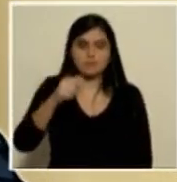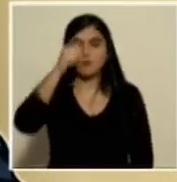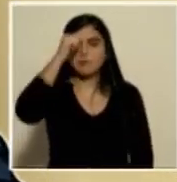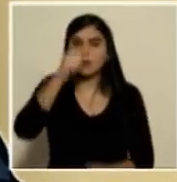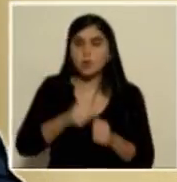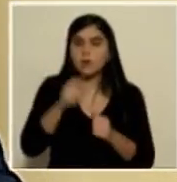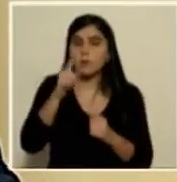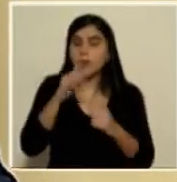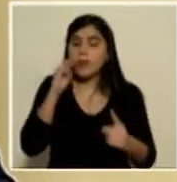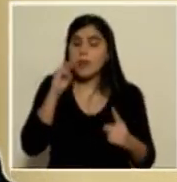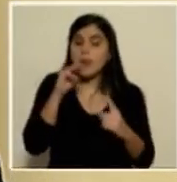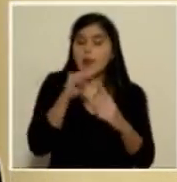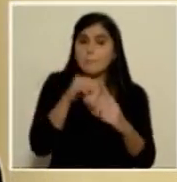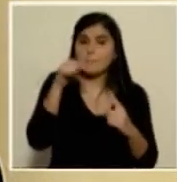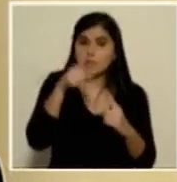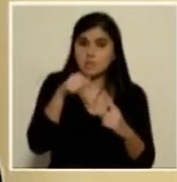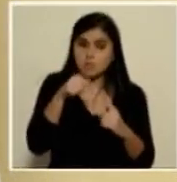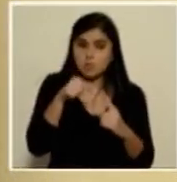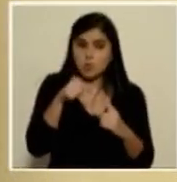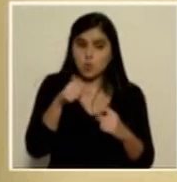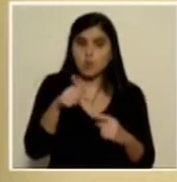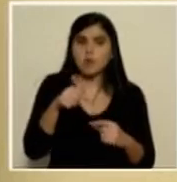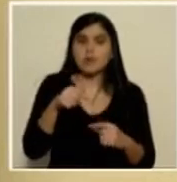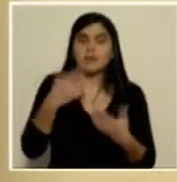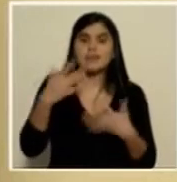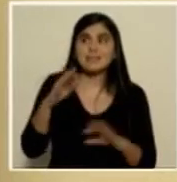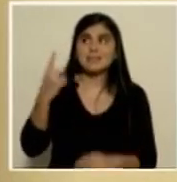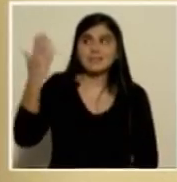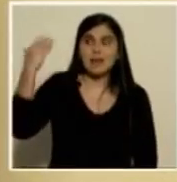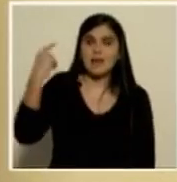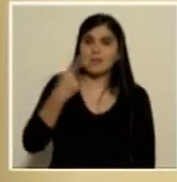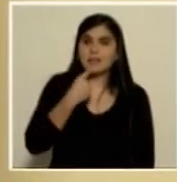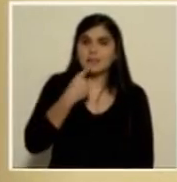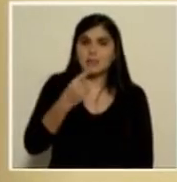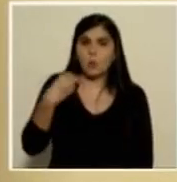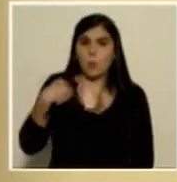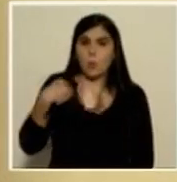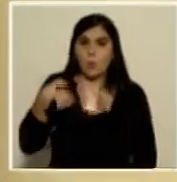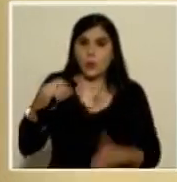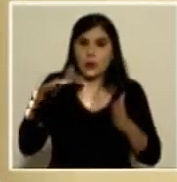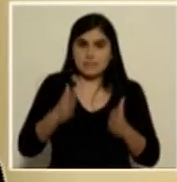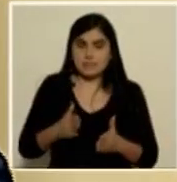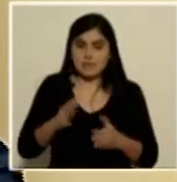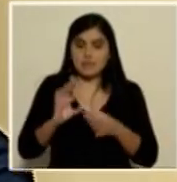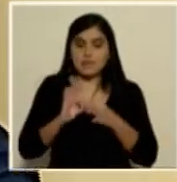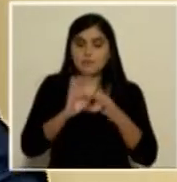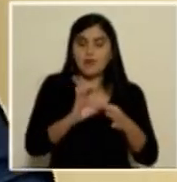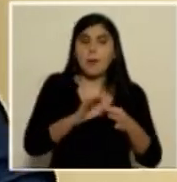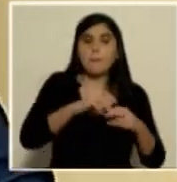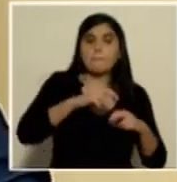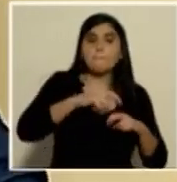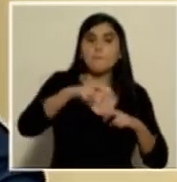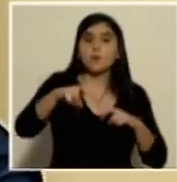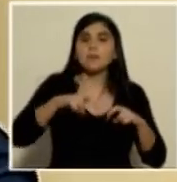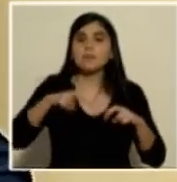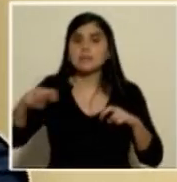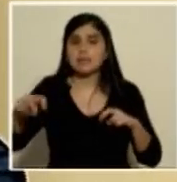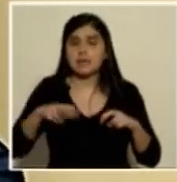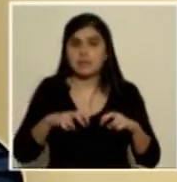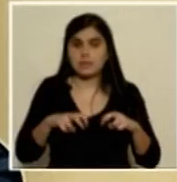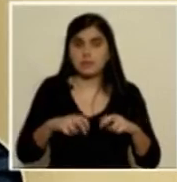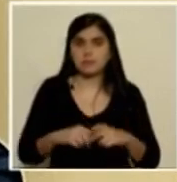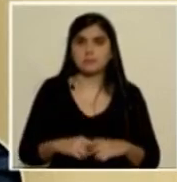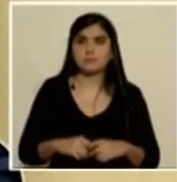misiones, o la misión que nos habló el ministro al inicio de la conferencia, tenía que ver con la movilidad La